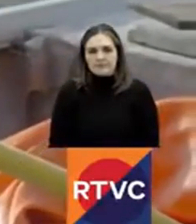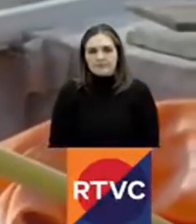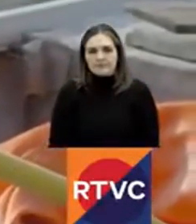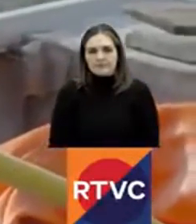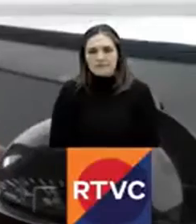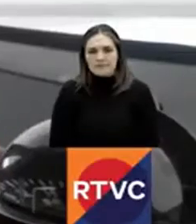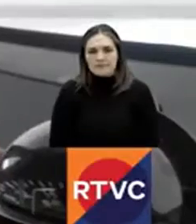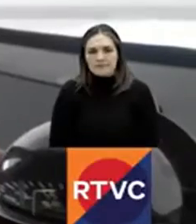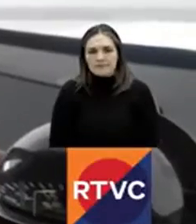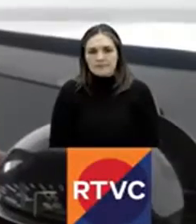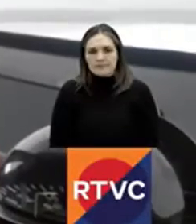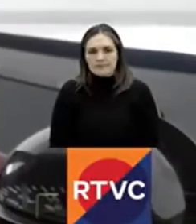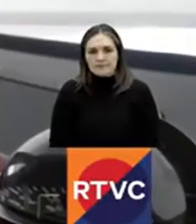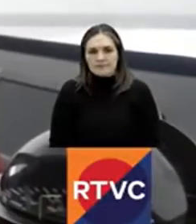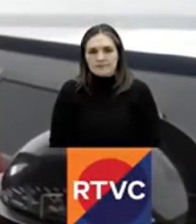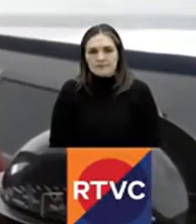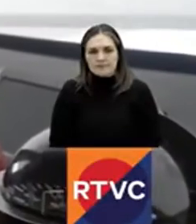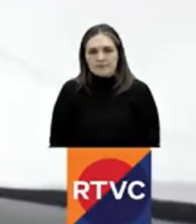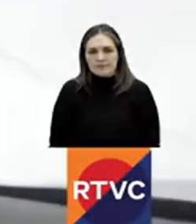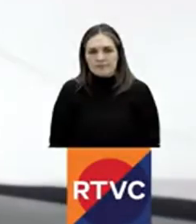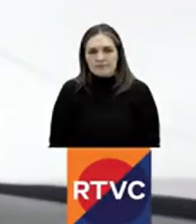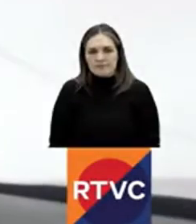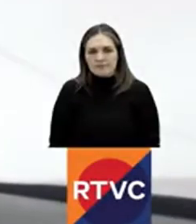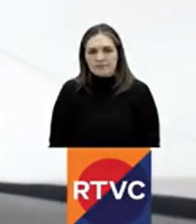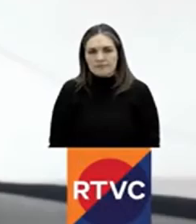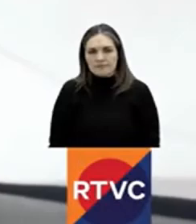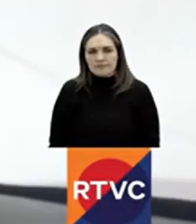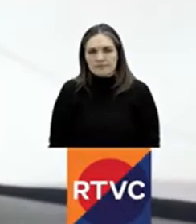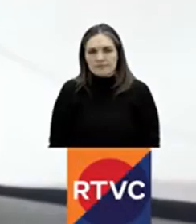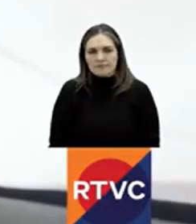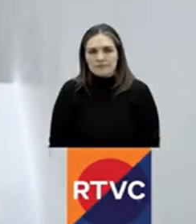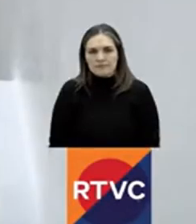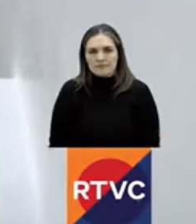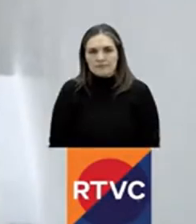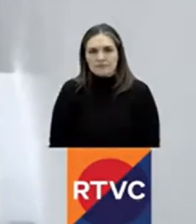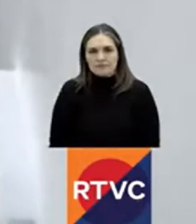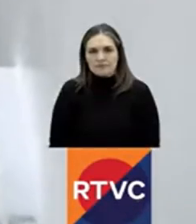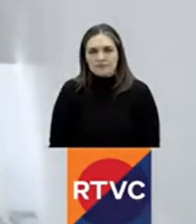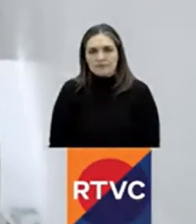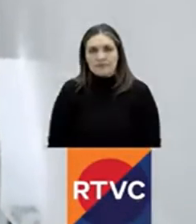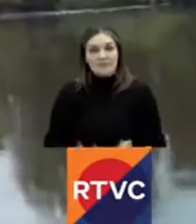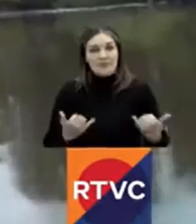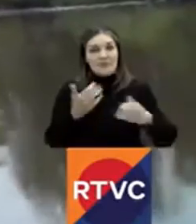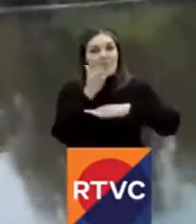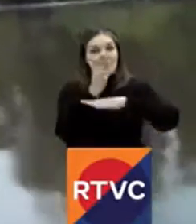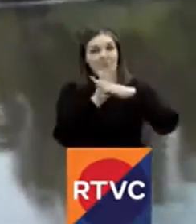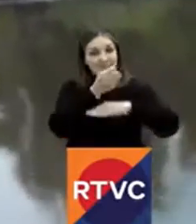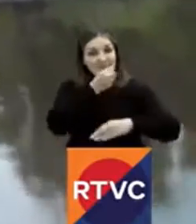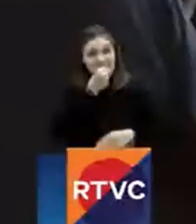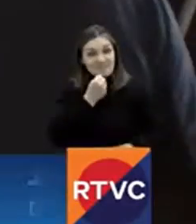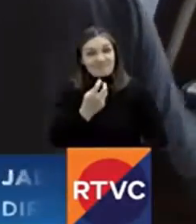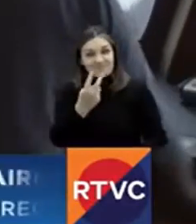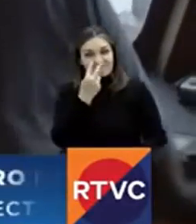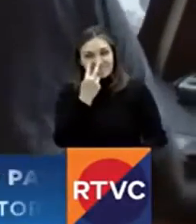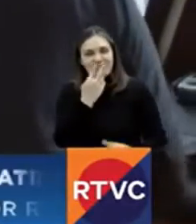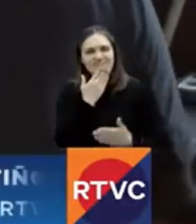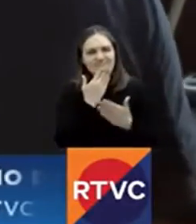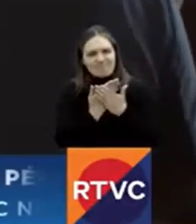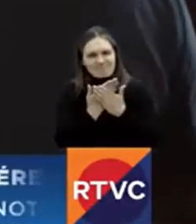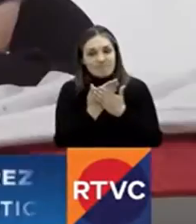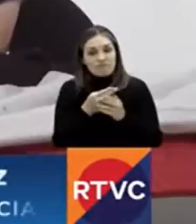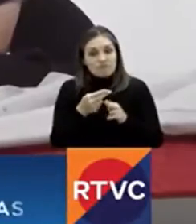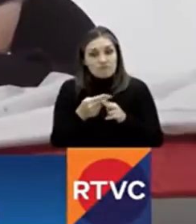Para coordinar contigo la ayuda para el agua, para el barco hospital. Esta es nuestra emisión del mediodía. En el noticiero de todos, por supuesto, esperen detalles y